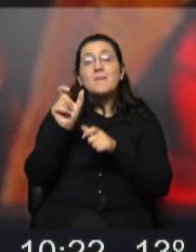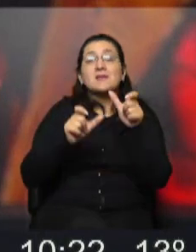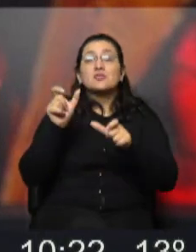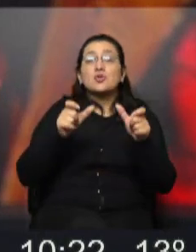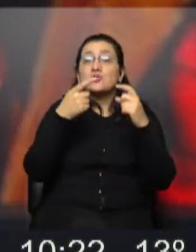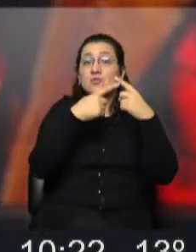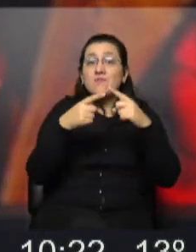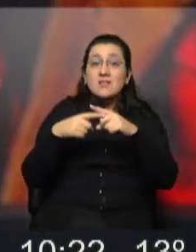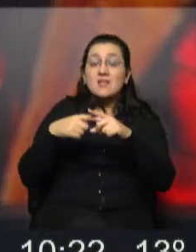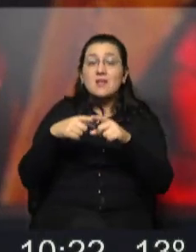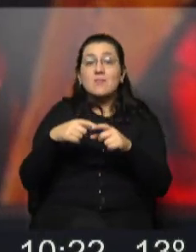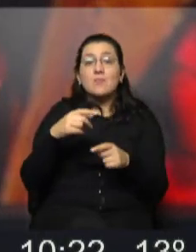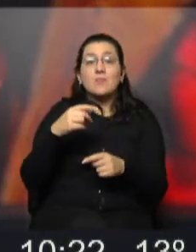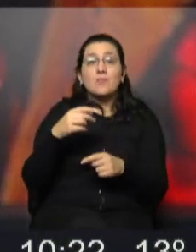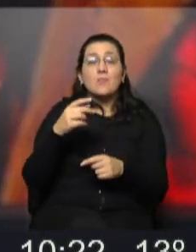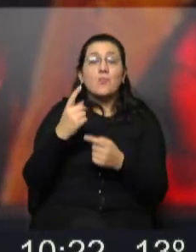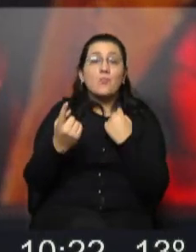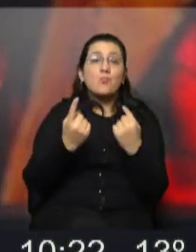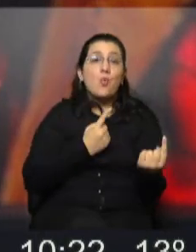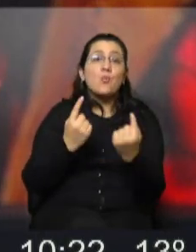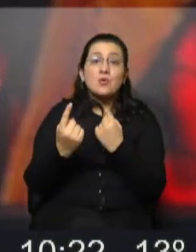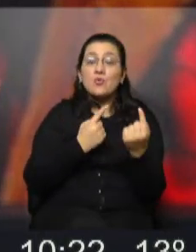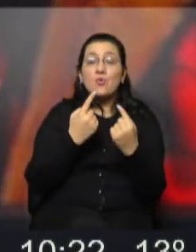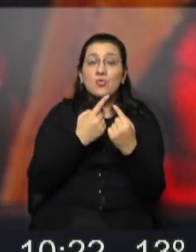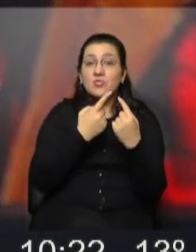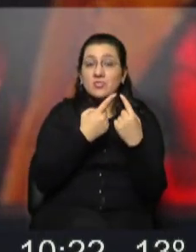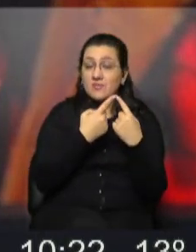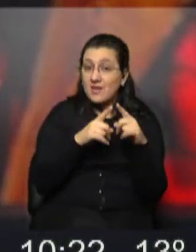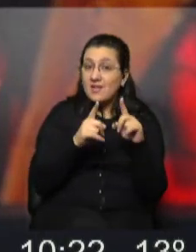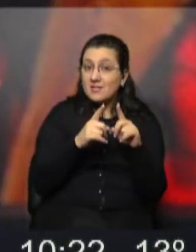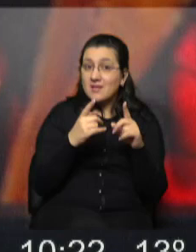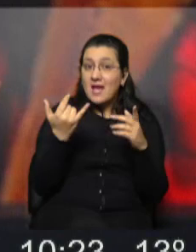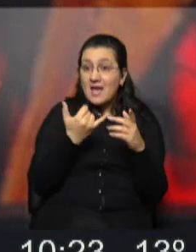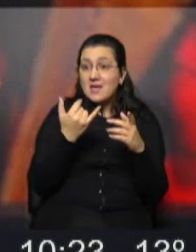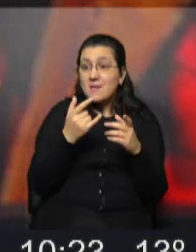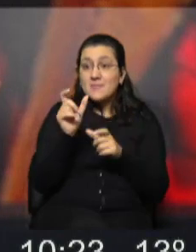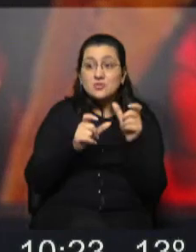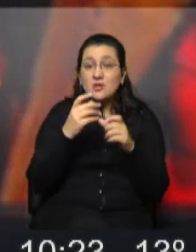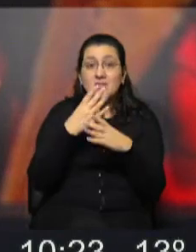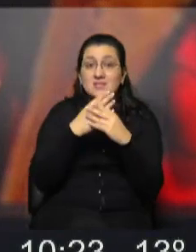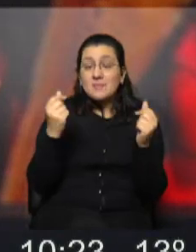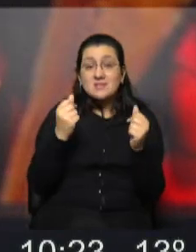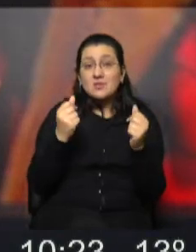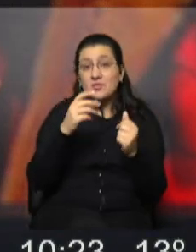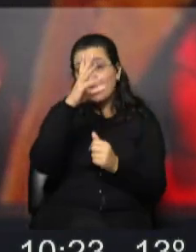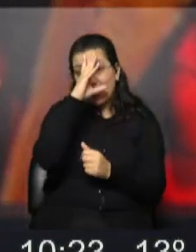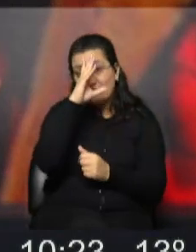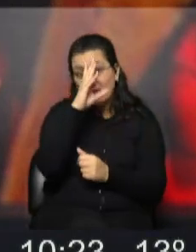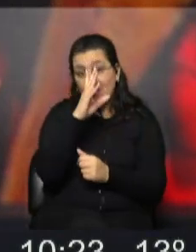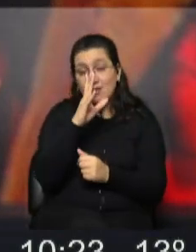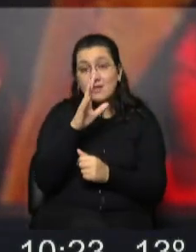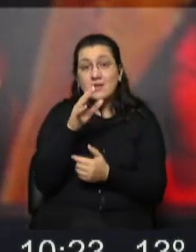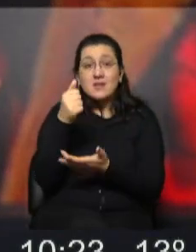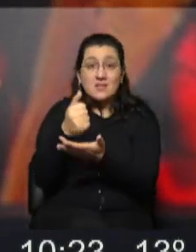diferente. Hay un público que desapareció del carnaval. ¿Y dónde está? Y está en los barrios. Y si en los barrios no hay